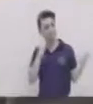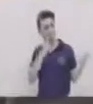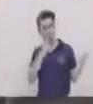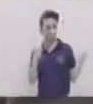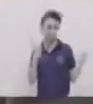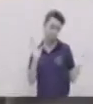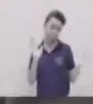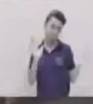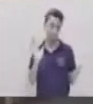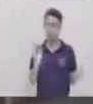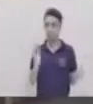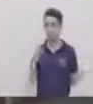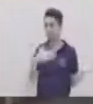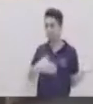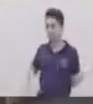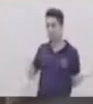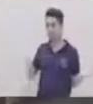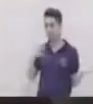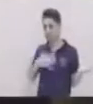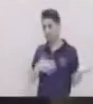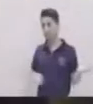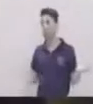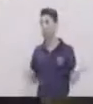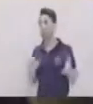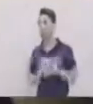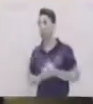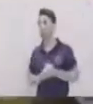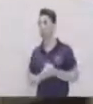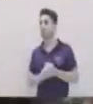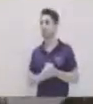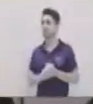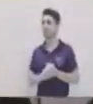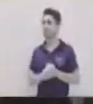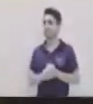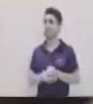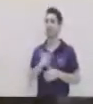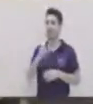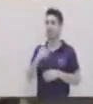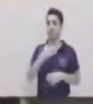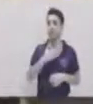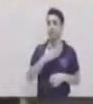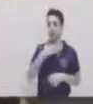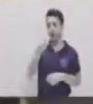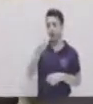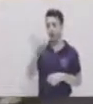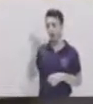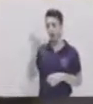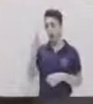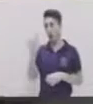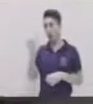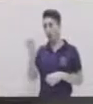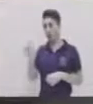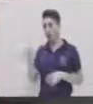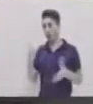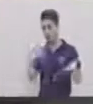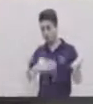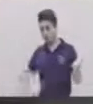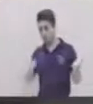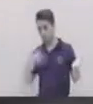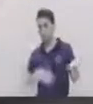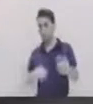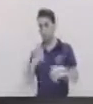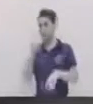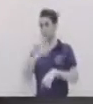Escuchar, tiene tres o más notas. Ese es un acorde. Muy bien, tengo por acá